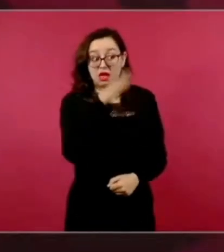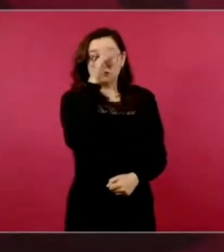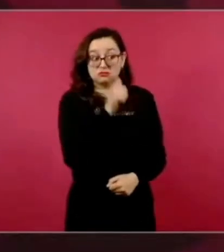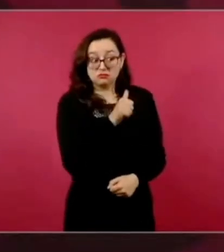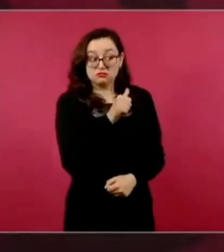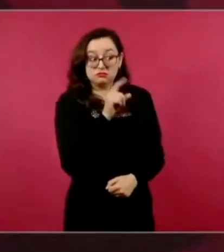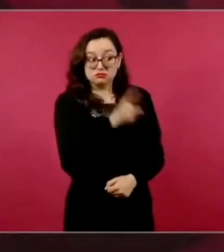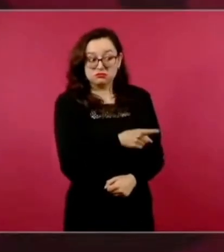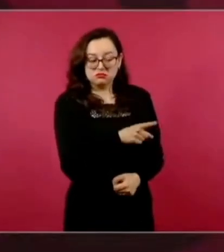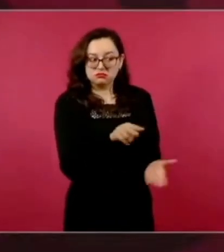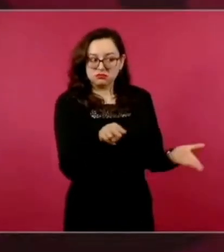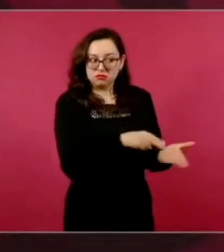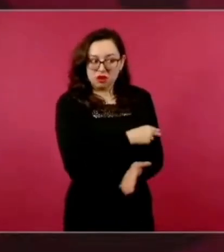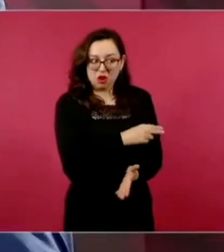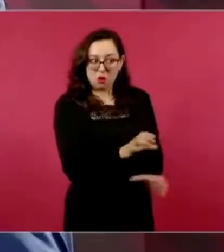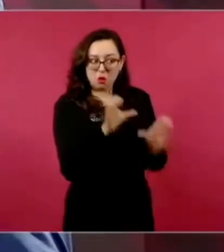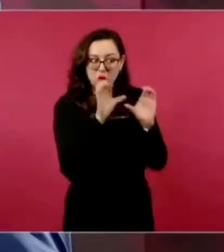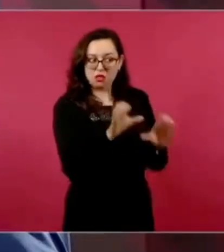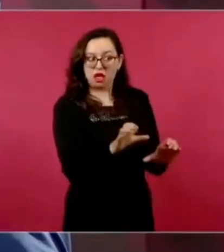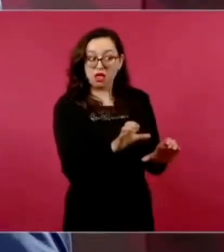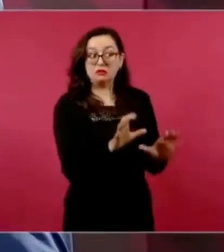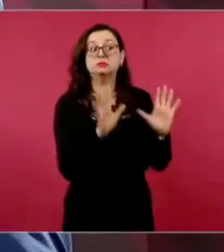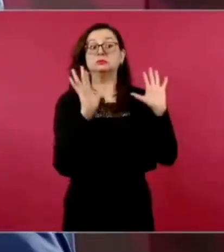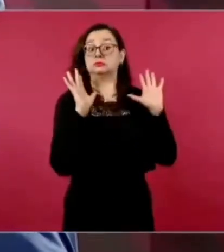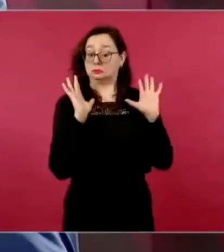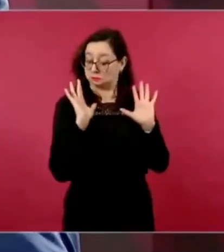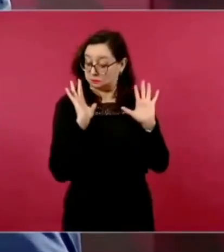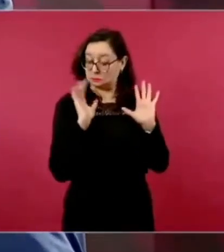Porque si no,